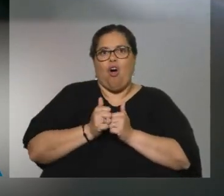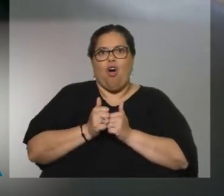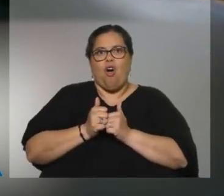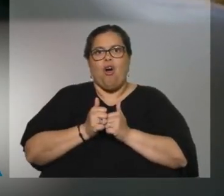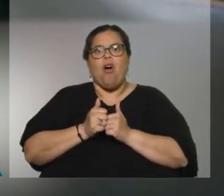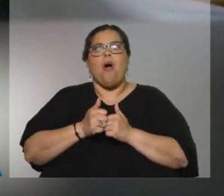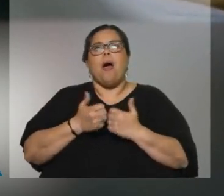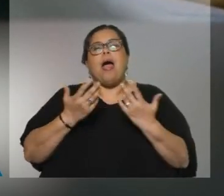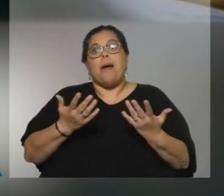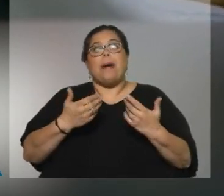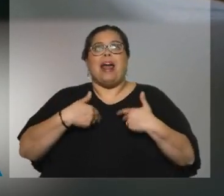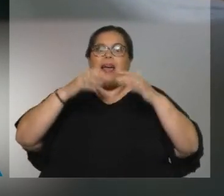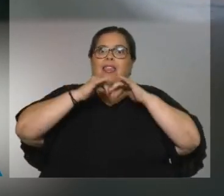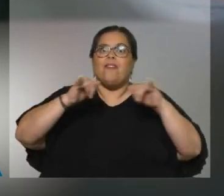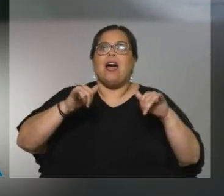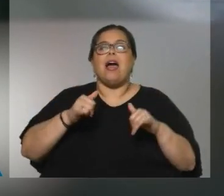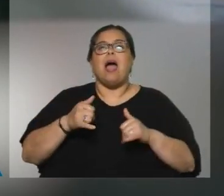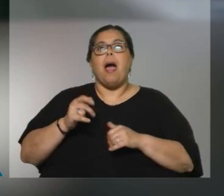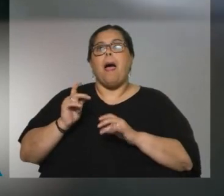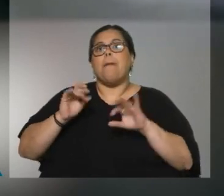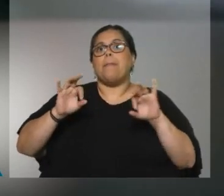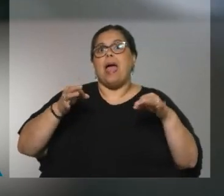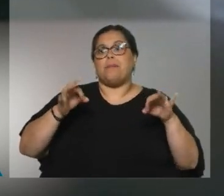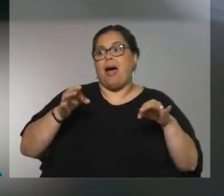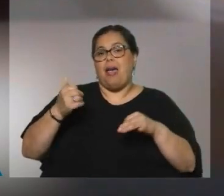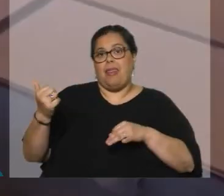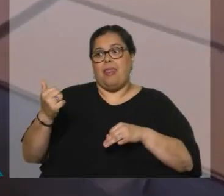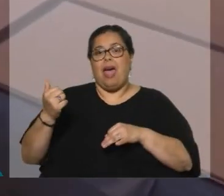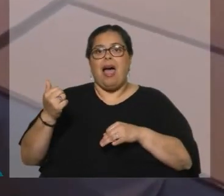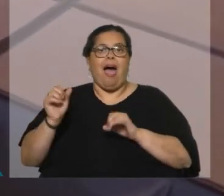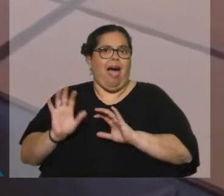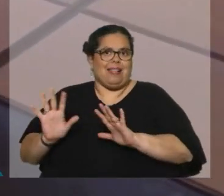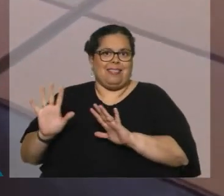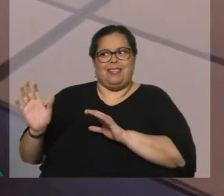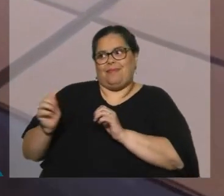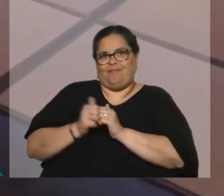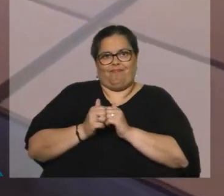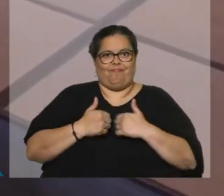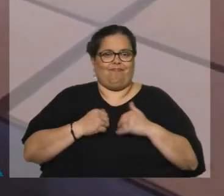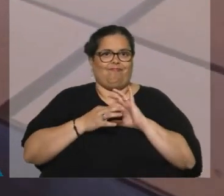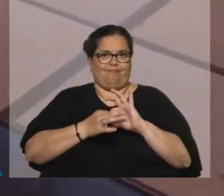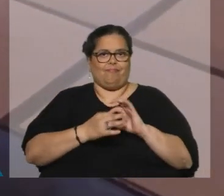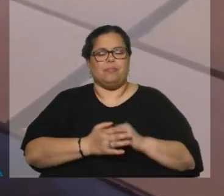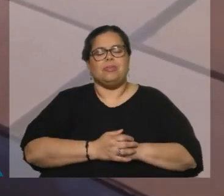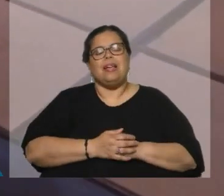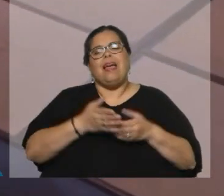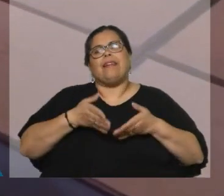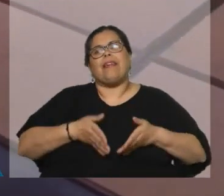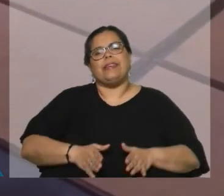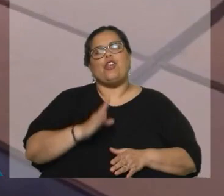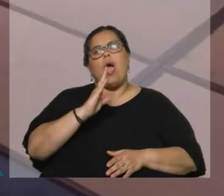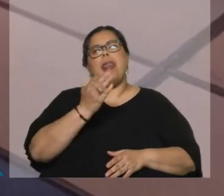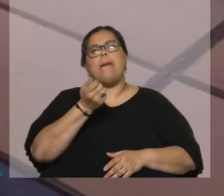bueno que divulga nada más nació en el barrio Porteño de Palermo el 22 de octubre